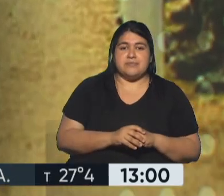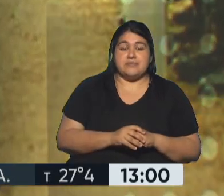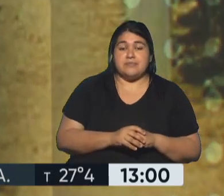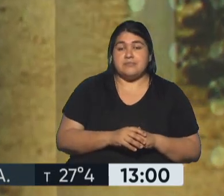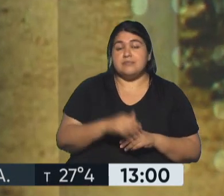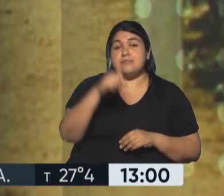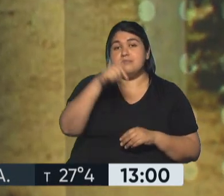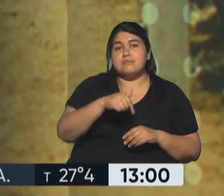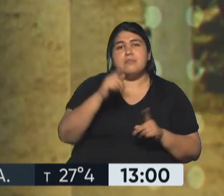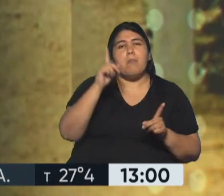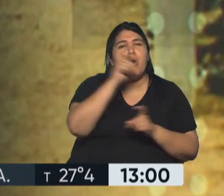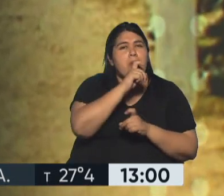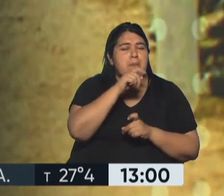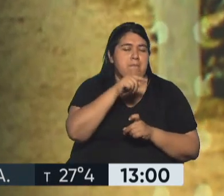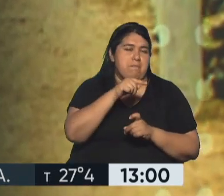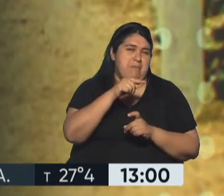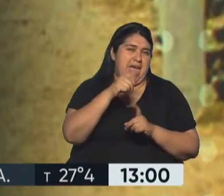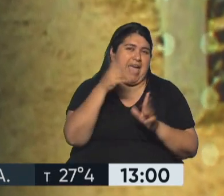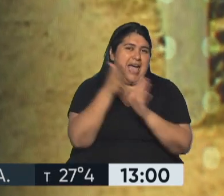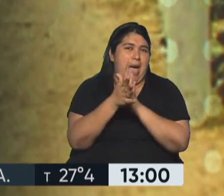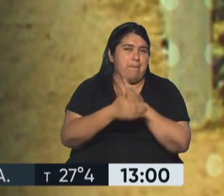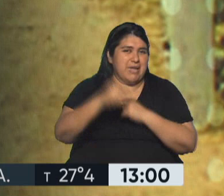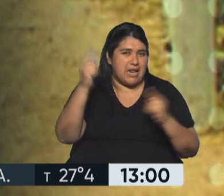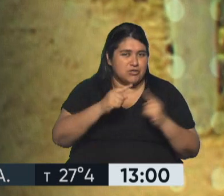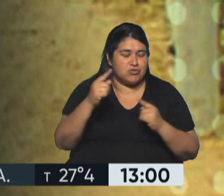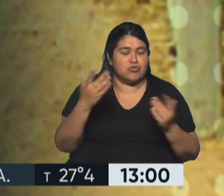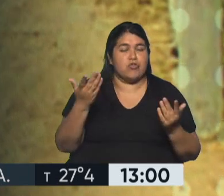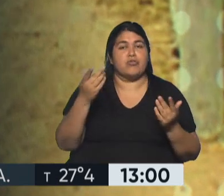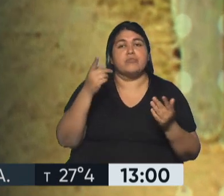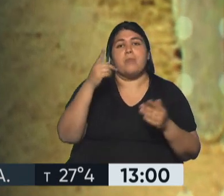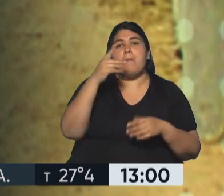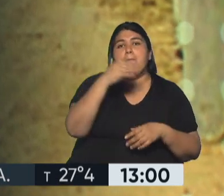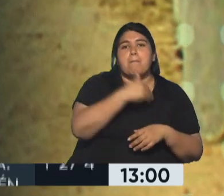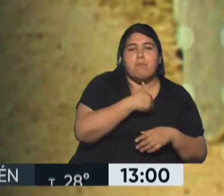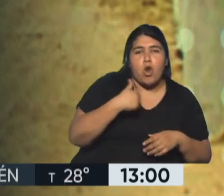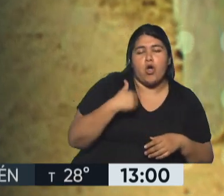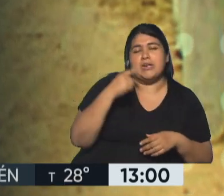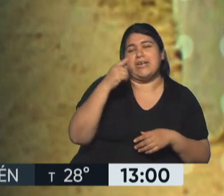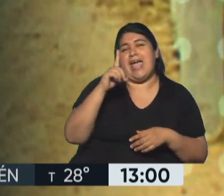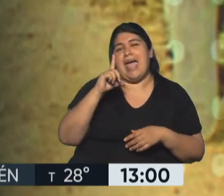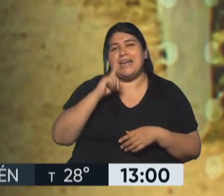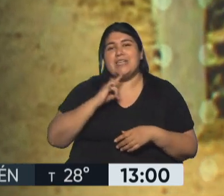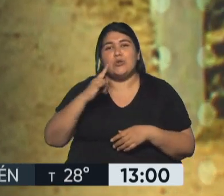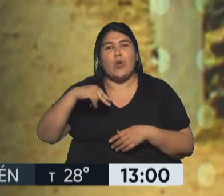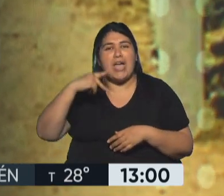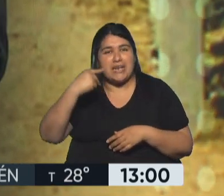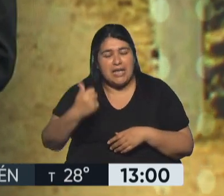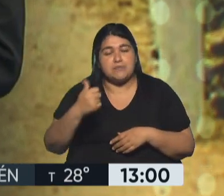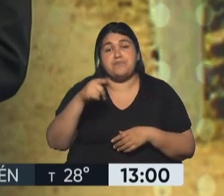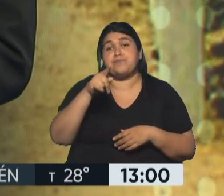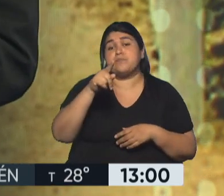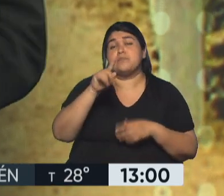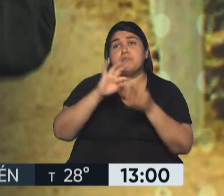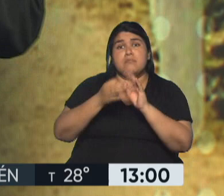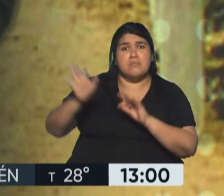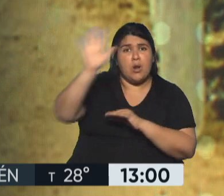Esta nueva crisis migratoria que enfrenta en este caso Polonia y en menor medida Lituania, dos países que forman parte de Europa Occidental y de la Unión